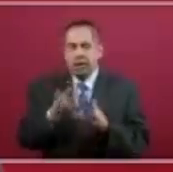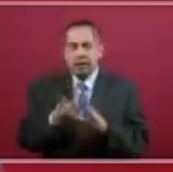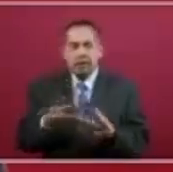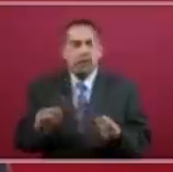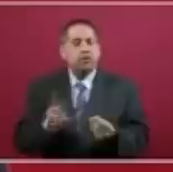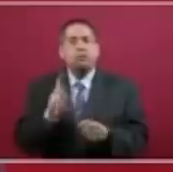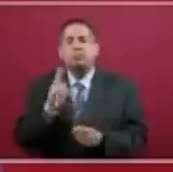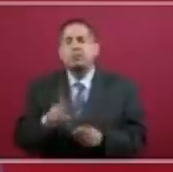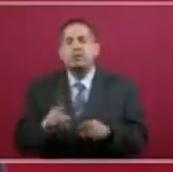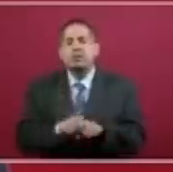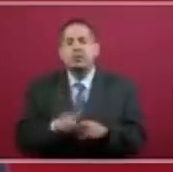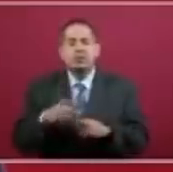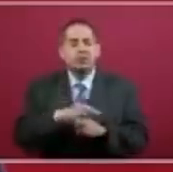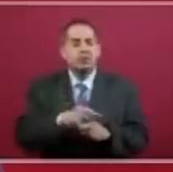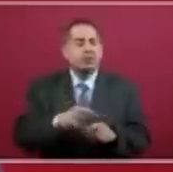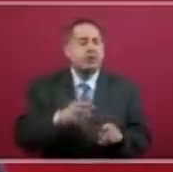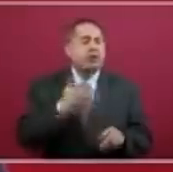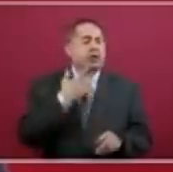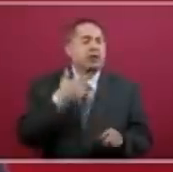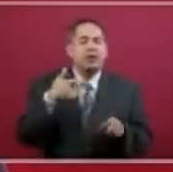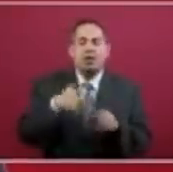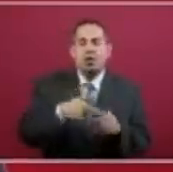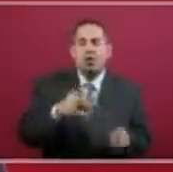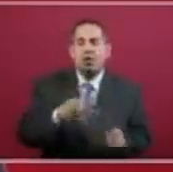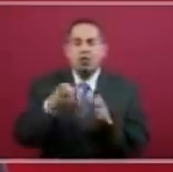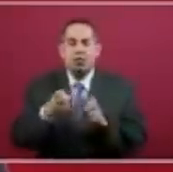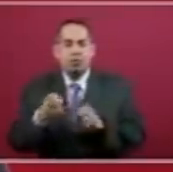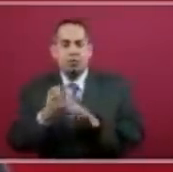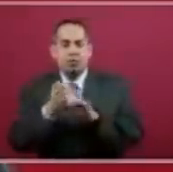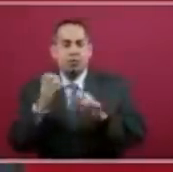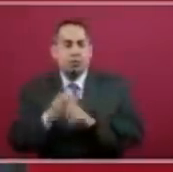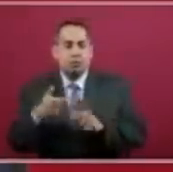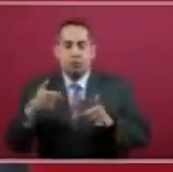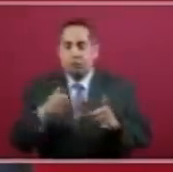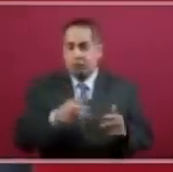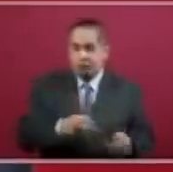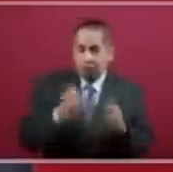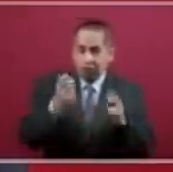lo del robo de combustible, que